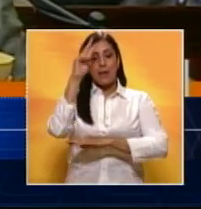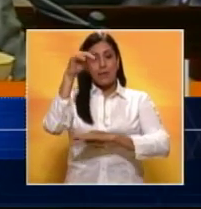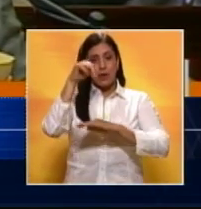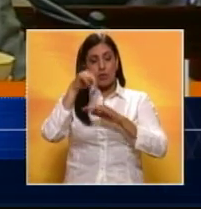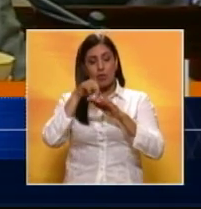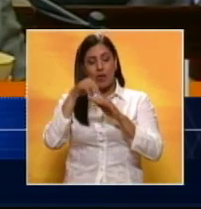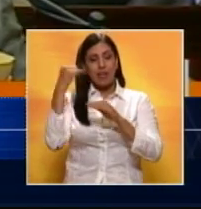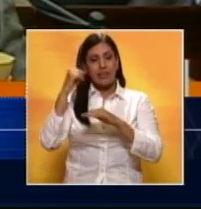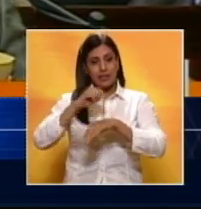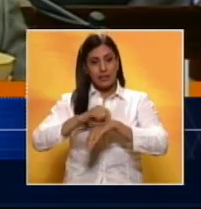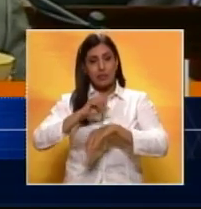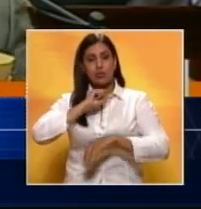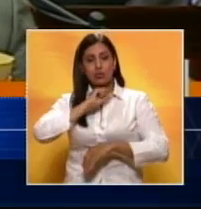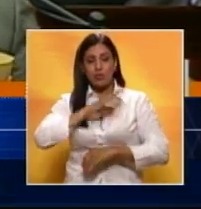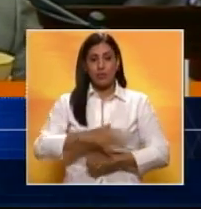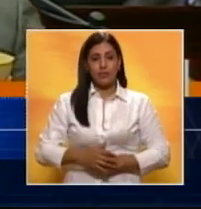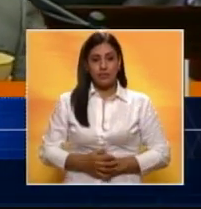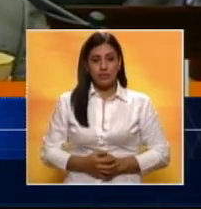Nacional en su momento.